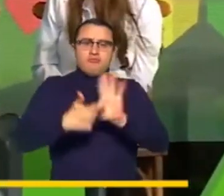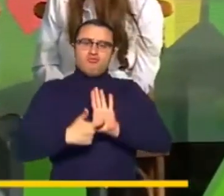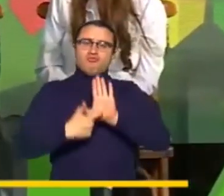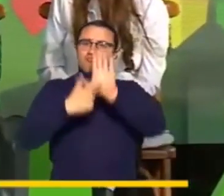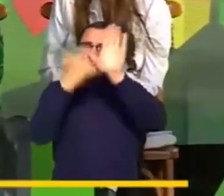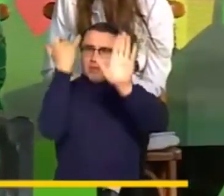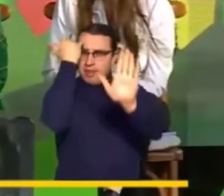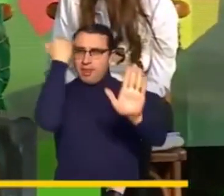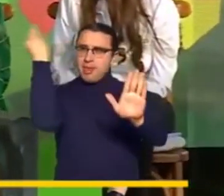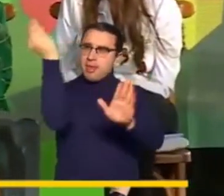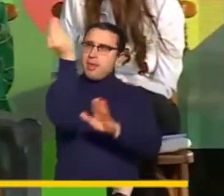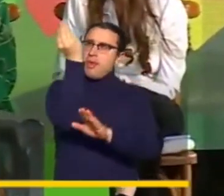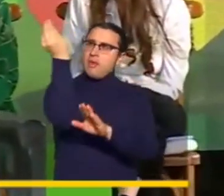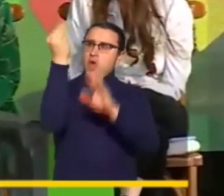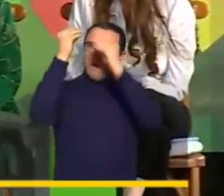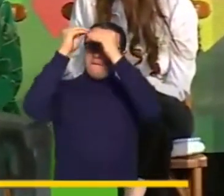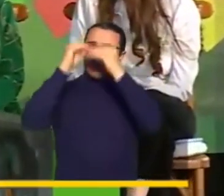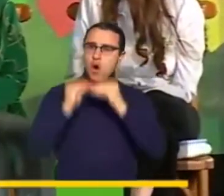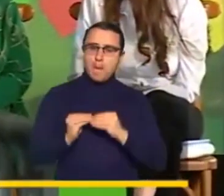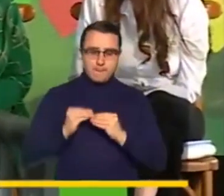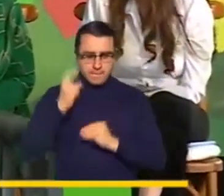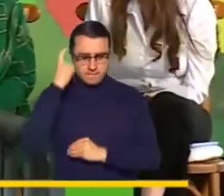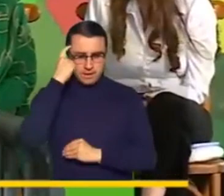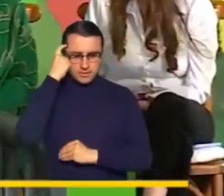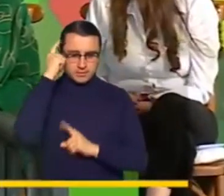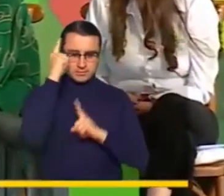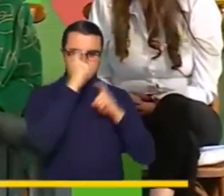ideologías, formas de pensar,